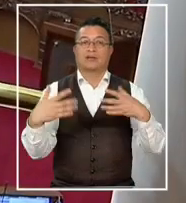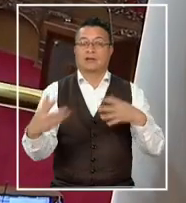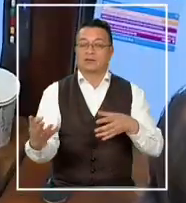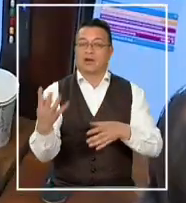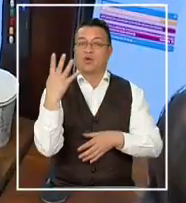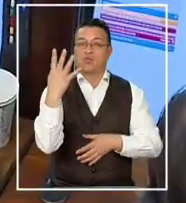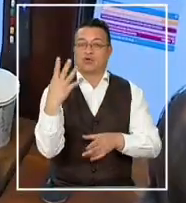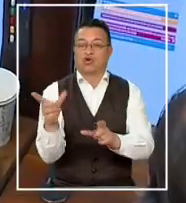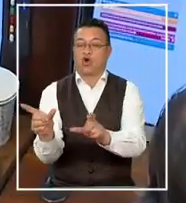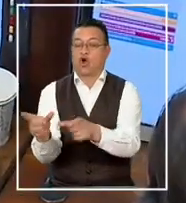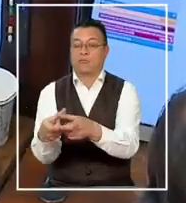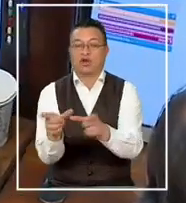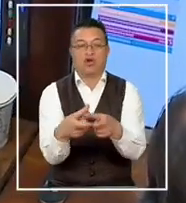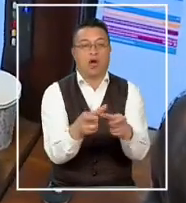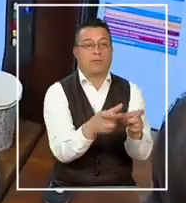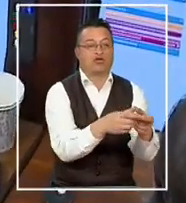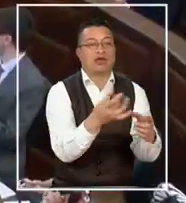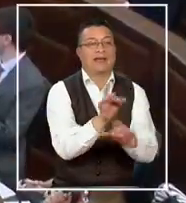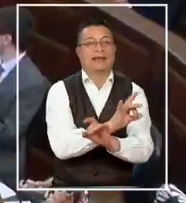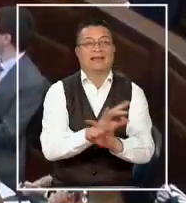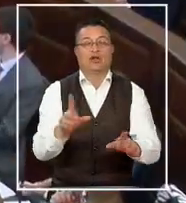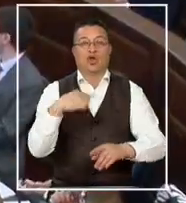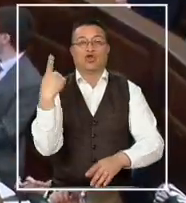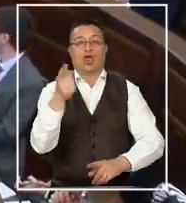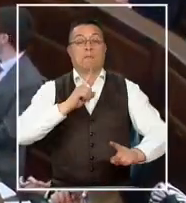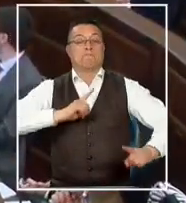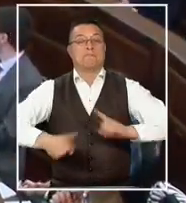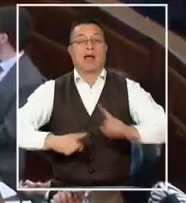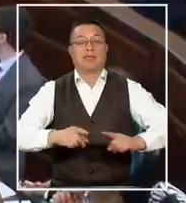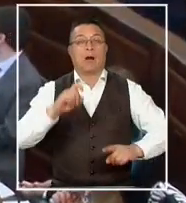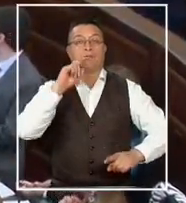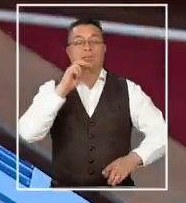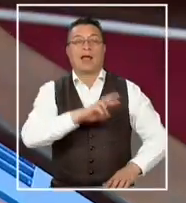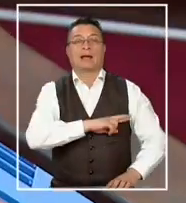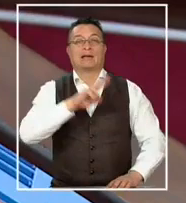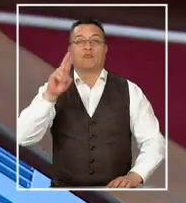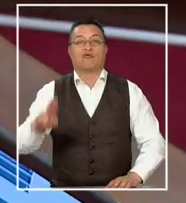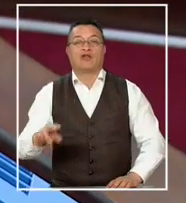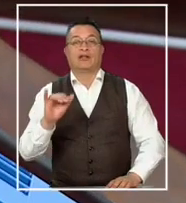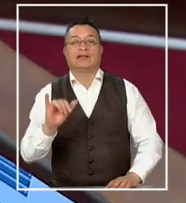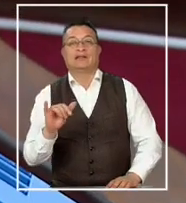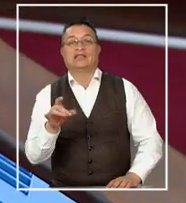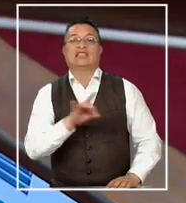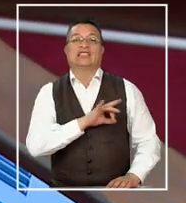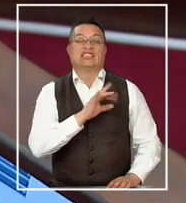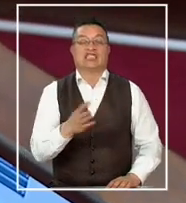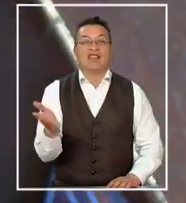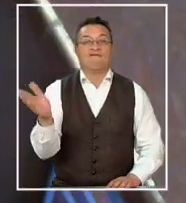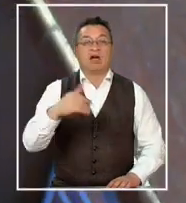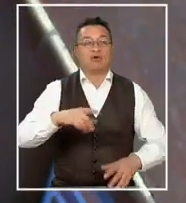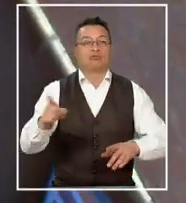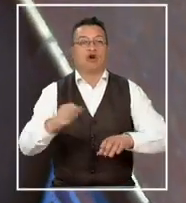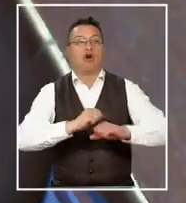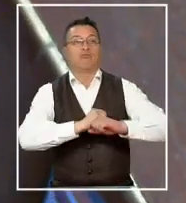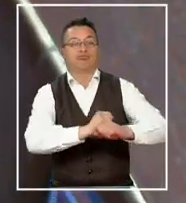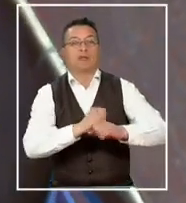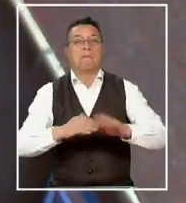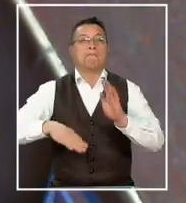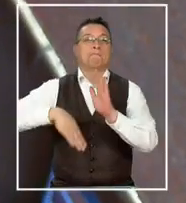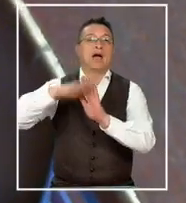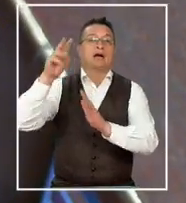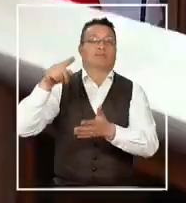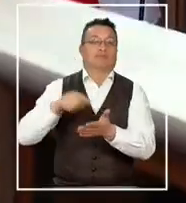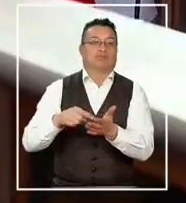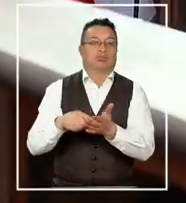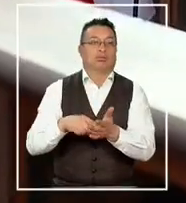de las 4 comisiones del proceso, todas dominadas por miembros de Republicanos y Chile Vamos, hegemonía opositora que se hizo notar en el